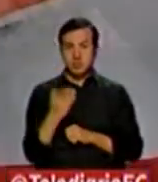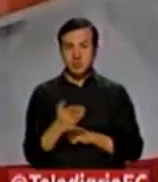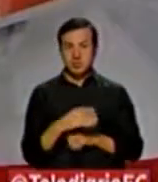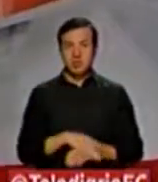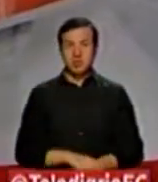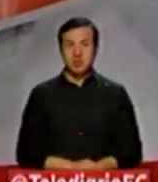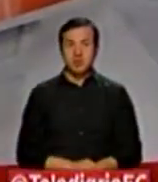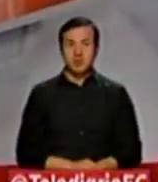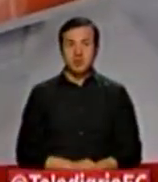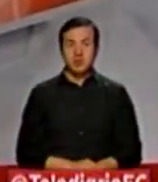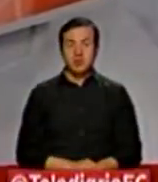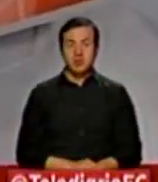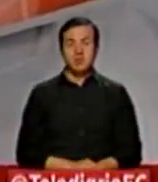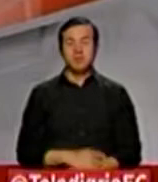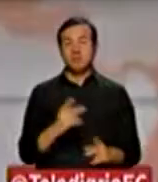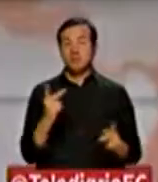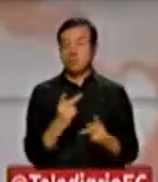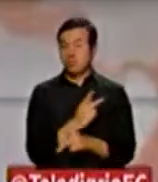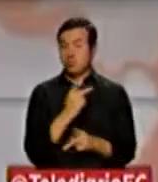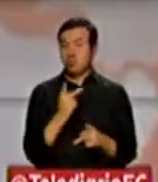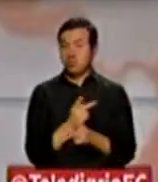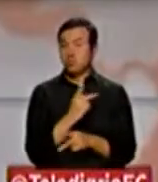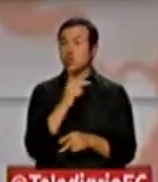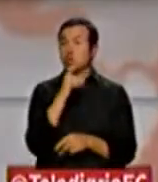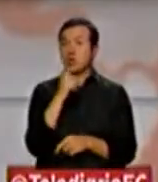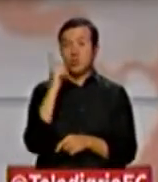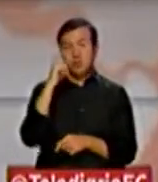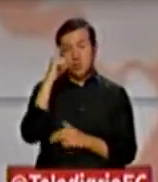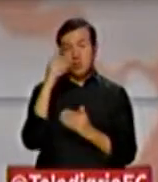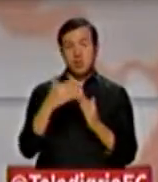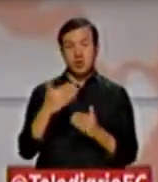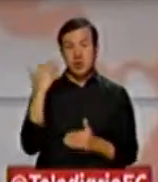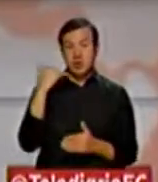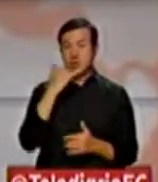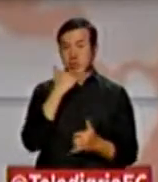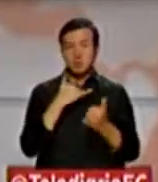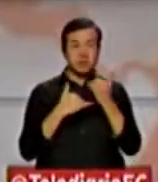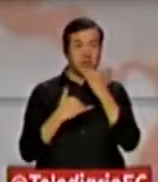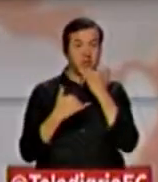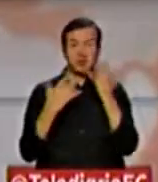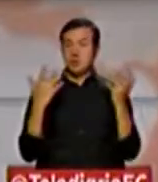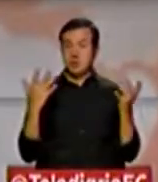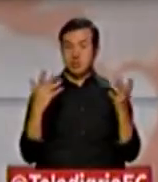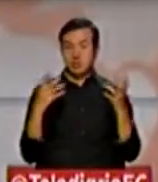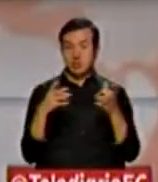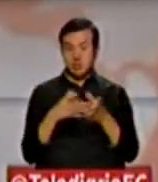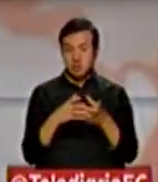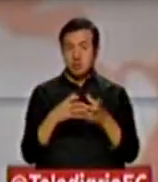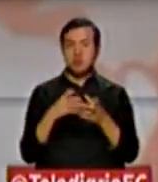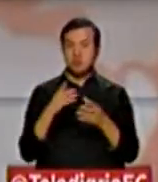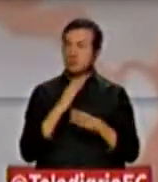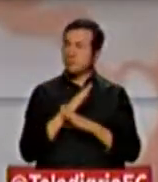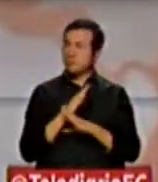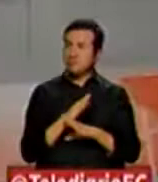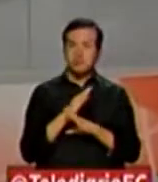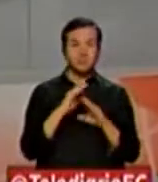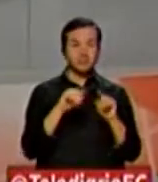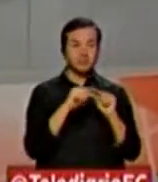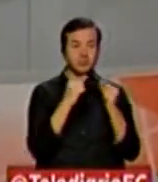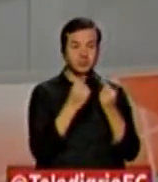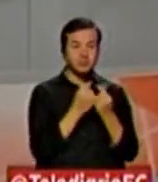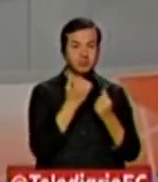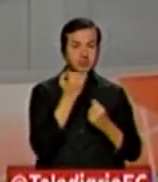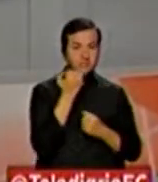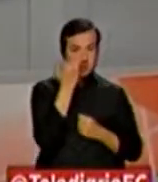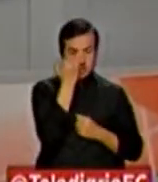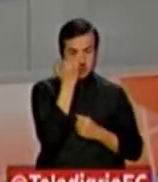Eduardo, este es el gran daño que conscientemente lo ha hecho el gobierno anterior. Defender al Ecuador de Chevron es la postura del gobierno de Lenín Moreno, según